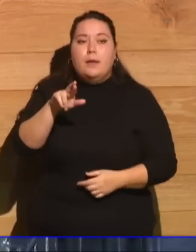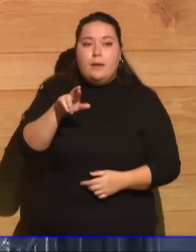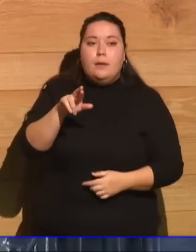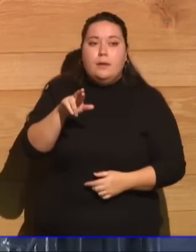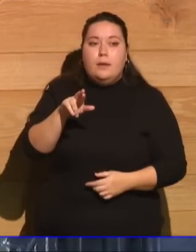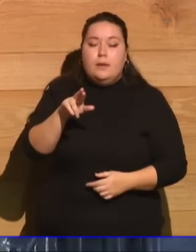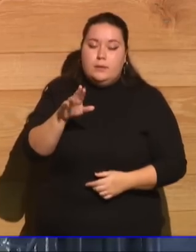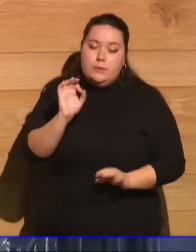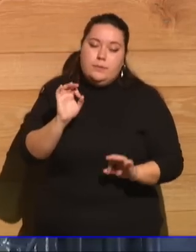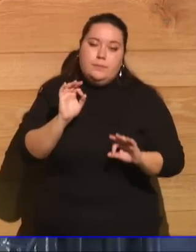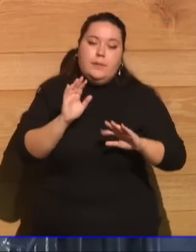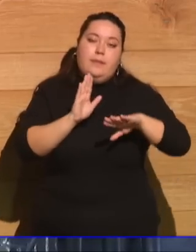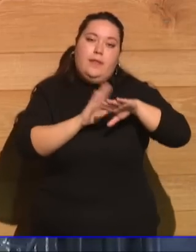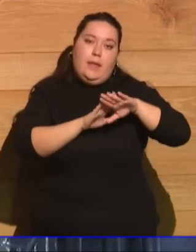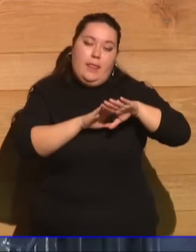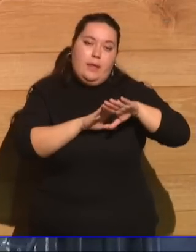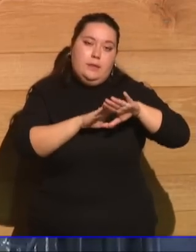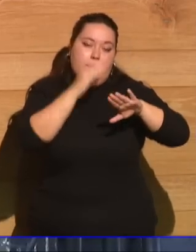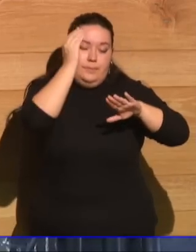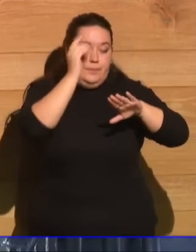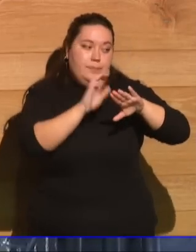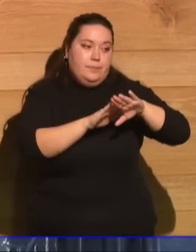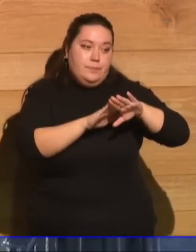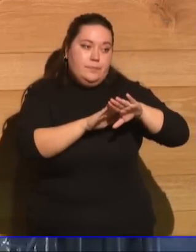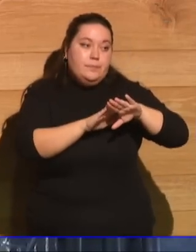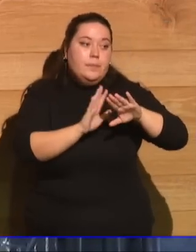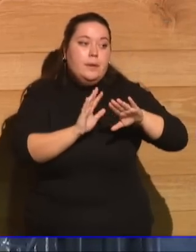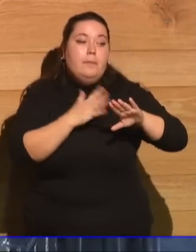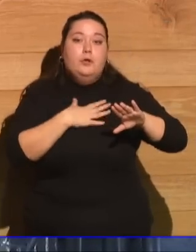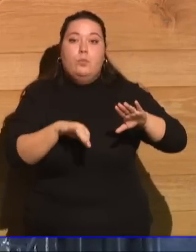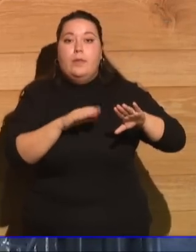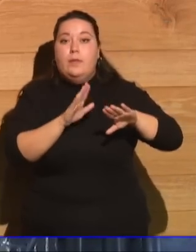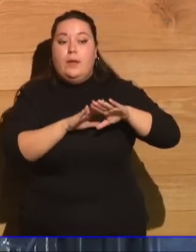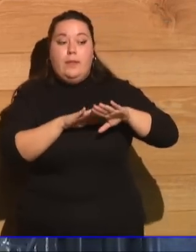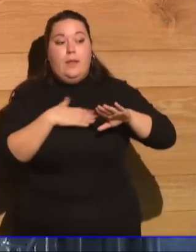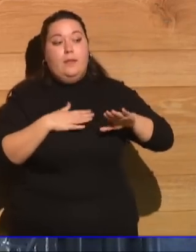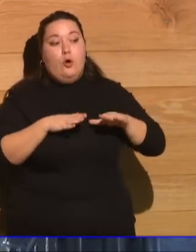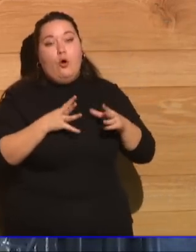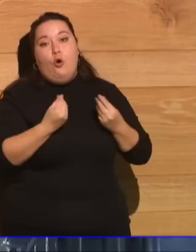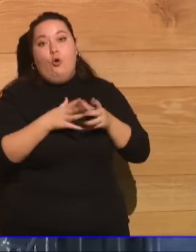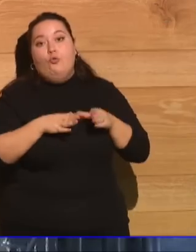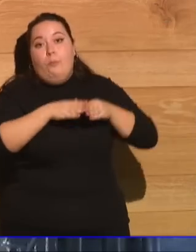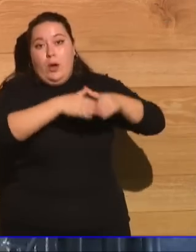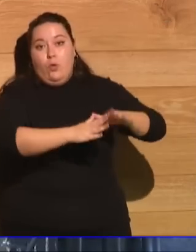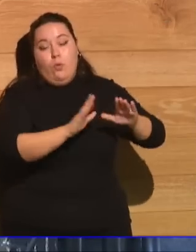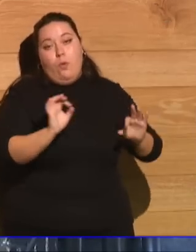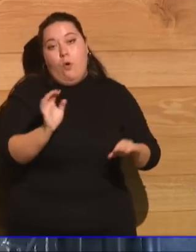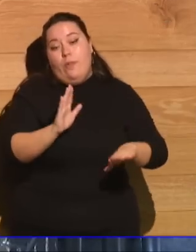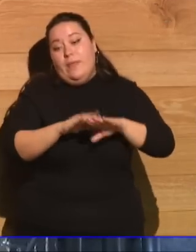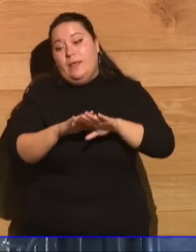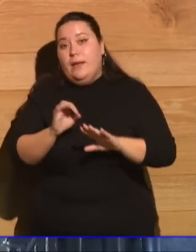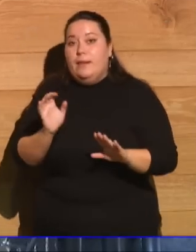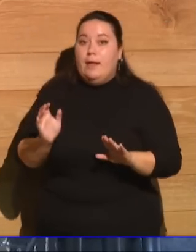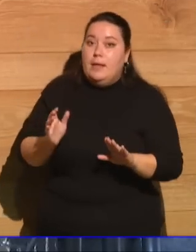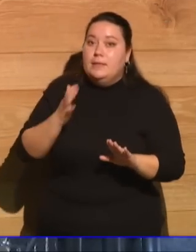obviamente de izquierdas, eso no queda ninguna duda, pero se puede ser de izquierdas desde un yate o se puede ser de izquierdas